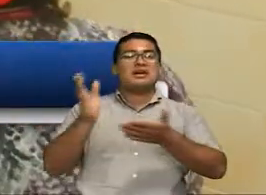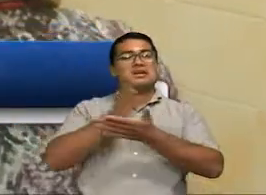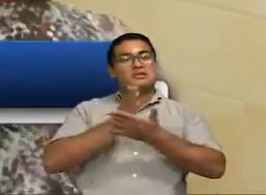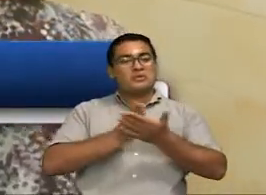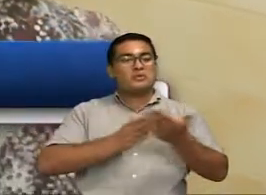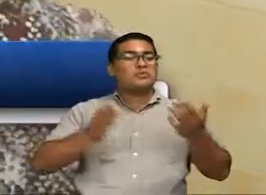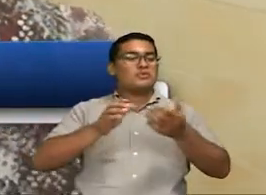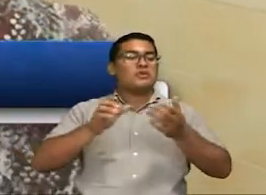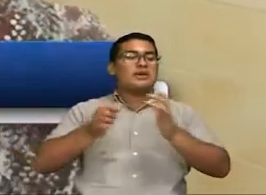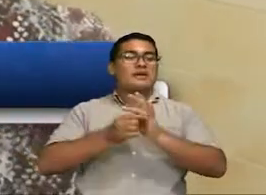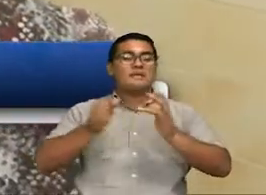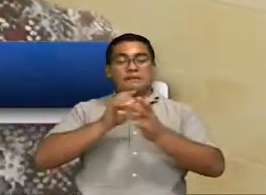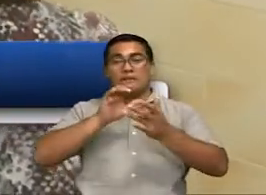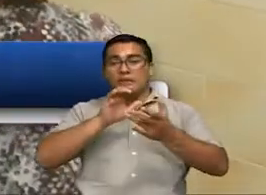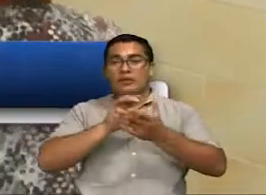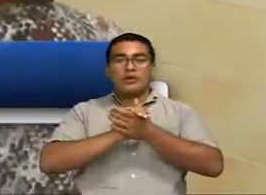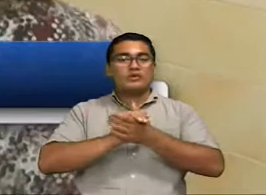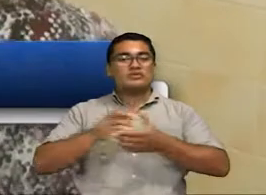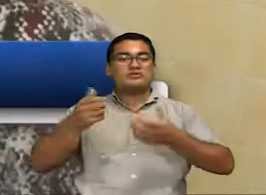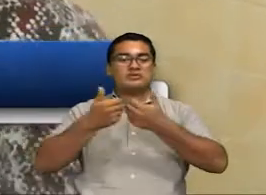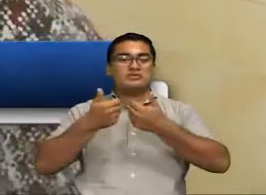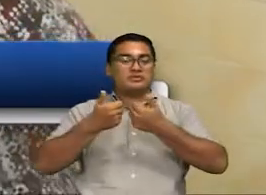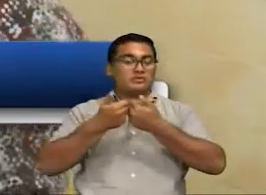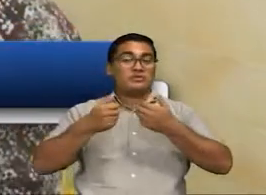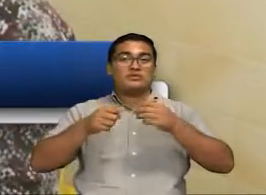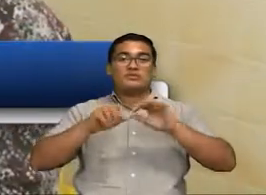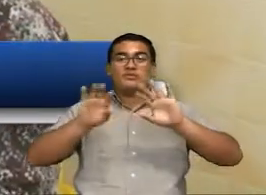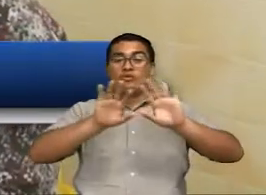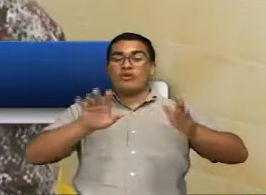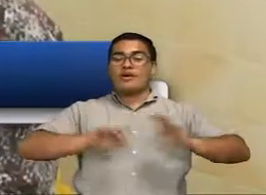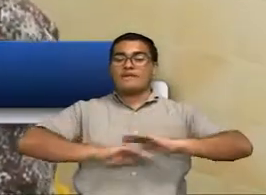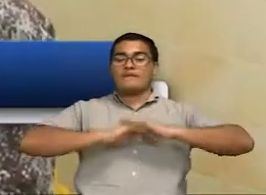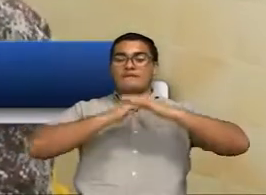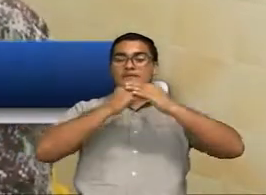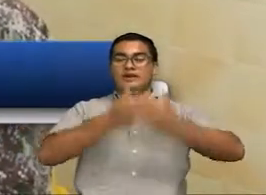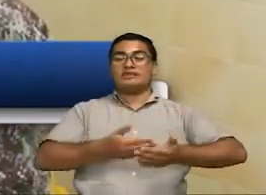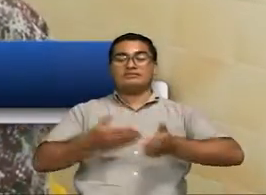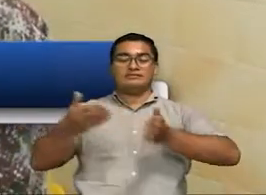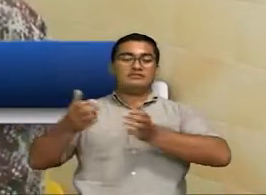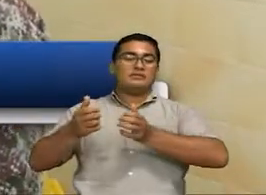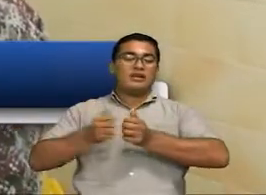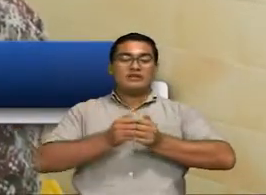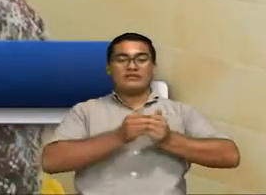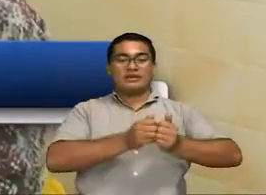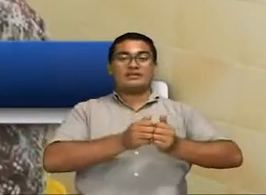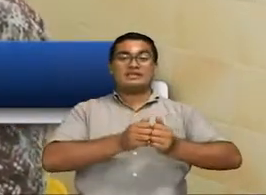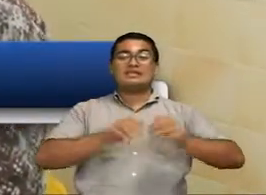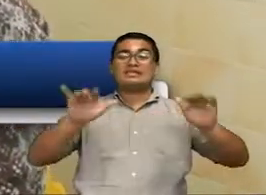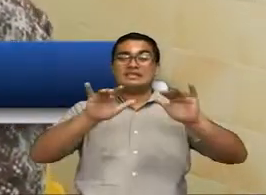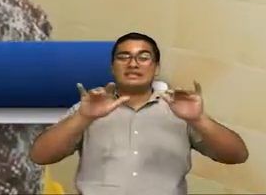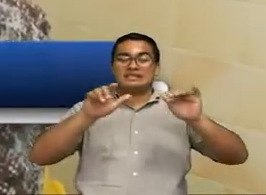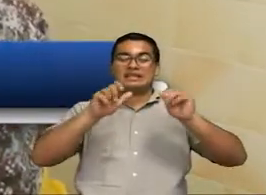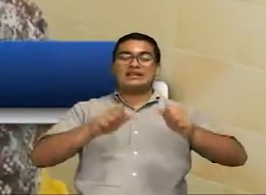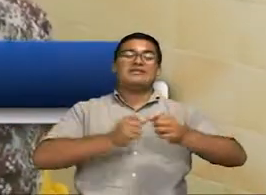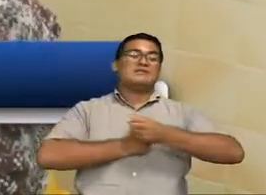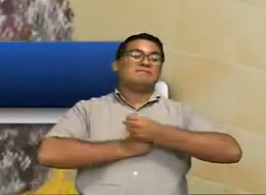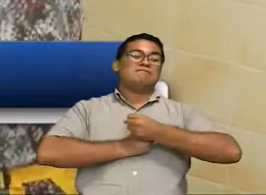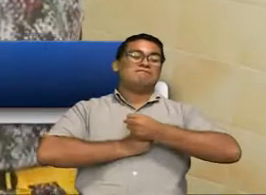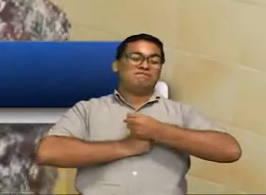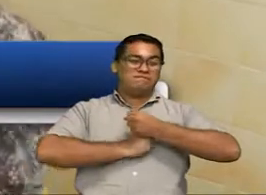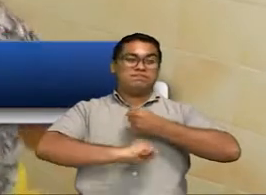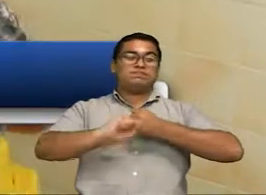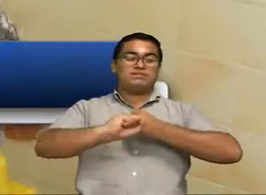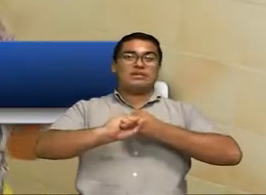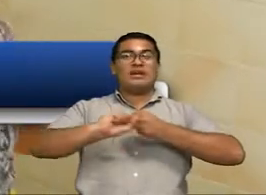o acompañante, esposo de las mujeres embarazadas que al momento de estar en el proceso de labor y parto y en